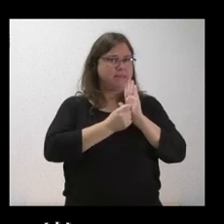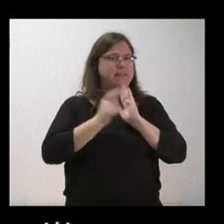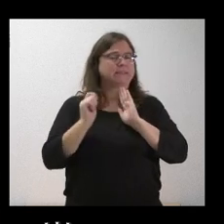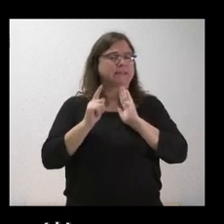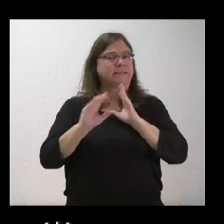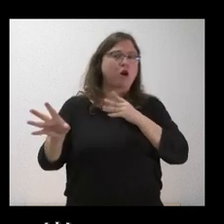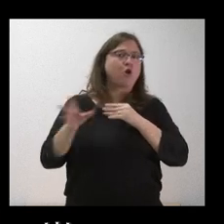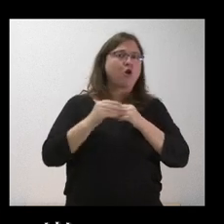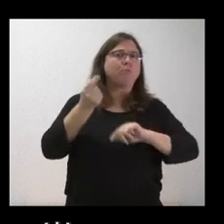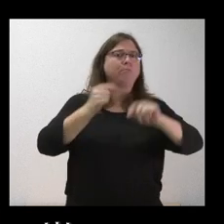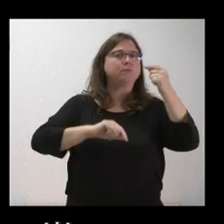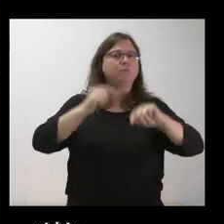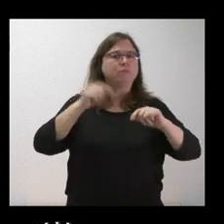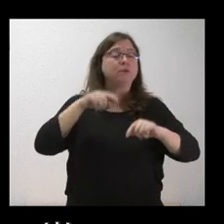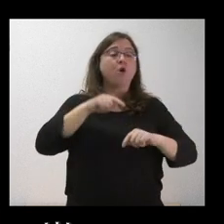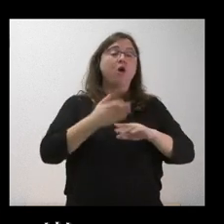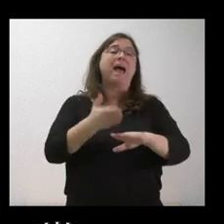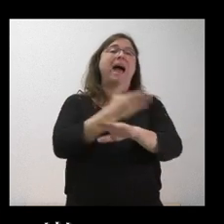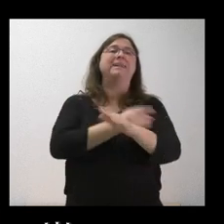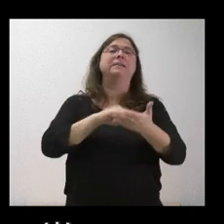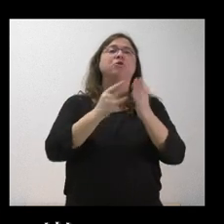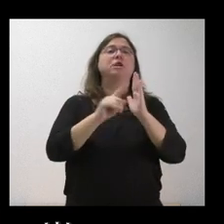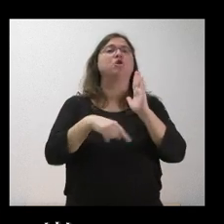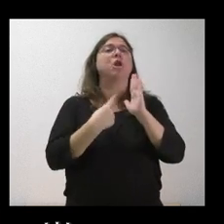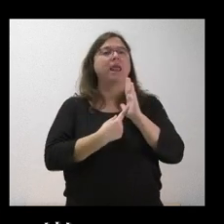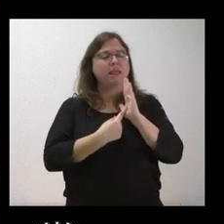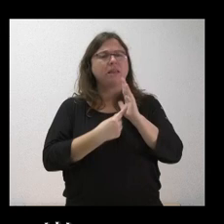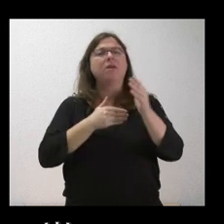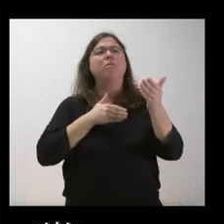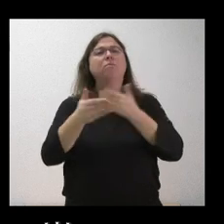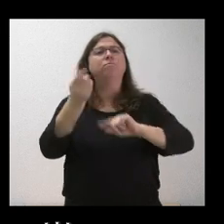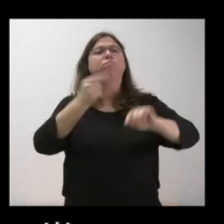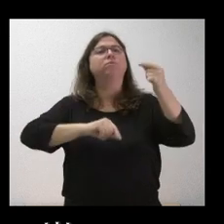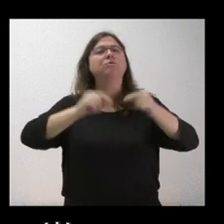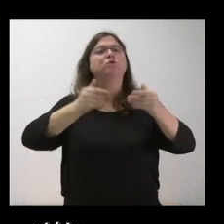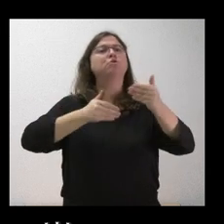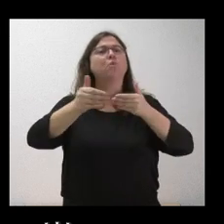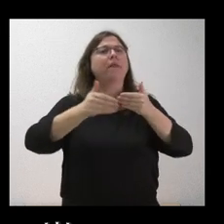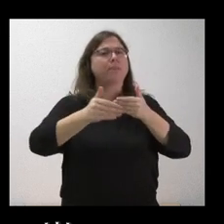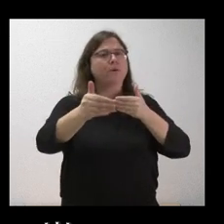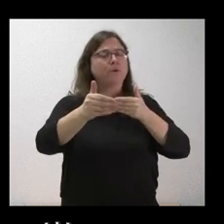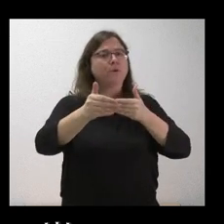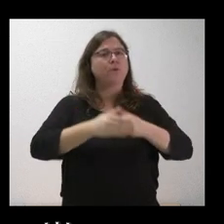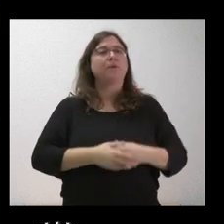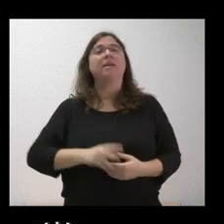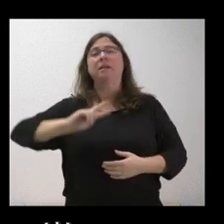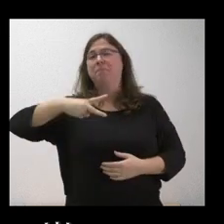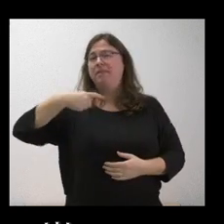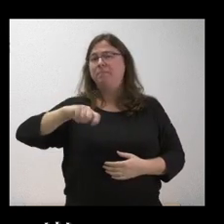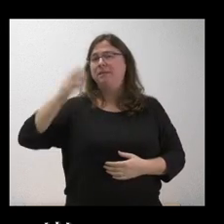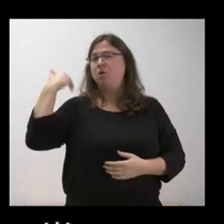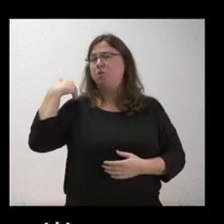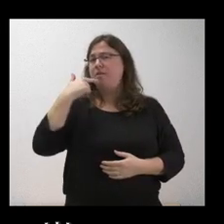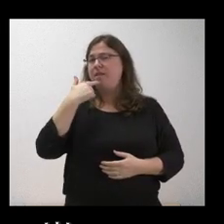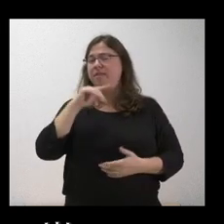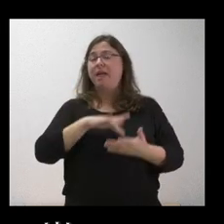presupuesto se presenta hoy el anteproyecto de la ley de medidas Cuándo van a presentar el presupuesto de la comunidad el vicepresidente el otro día comentó